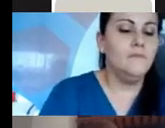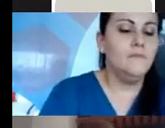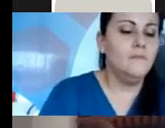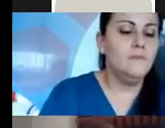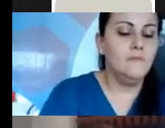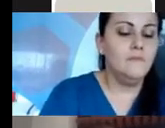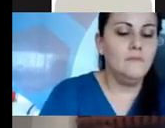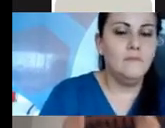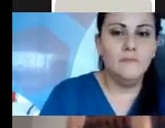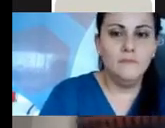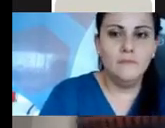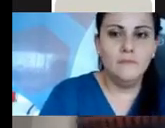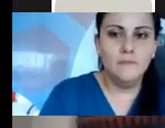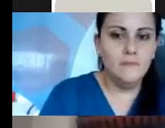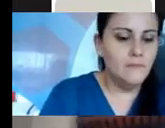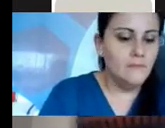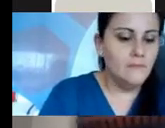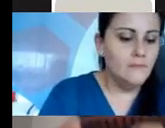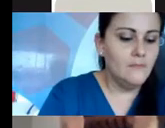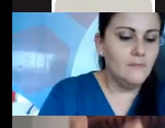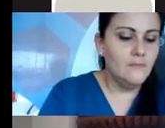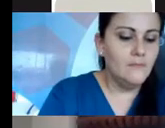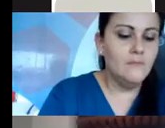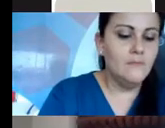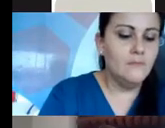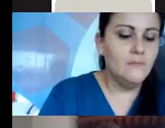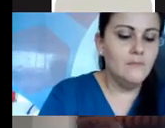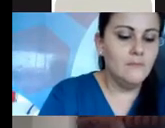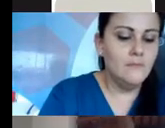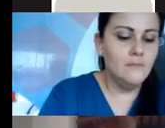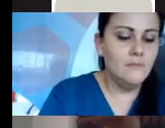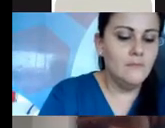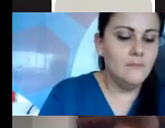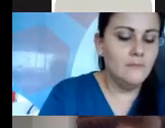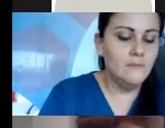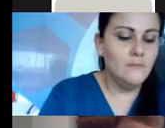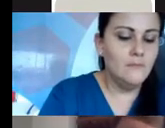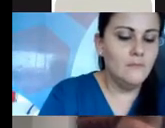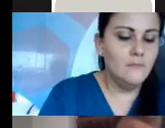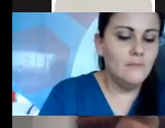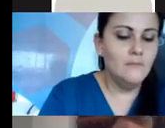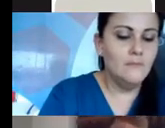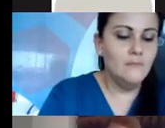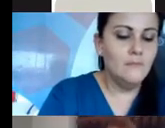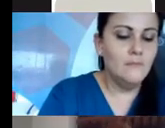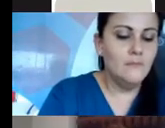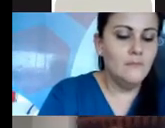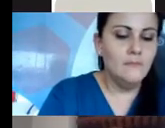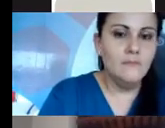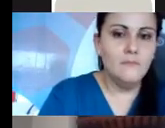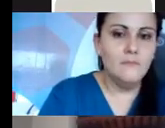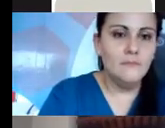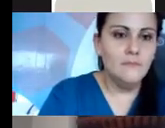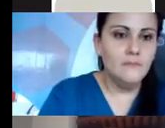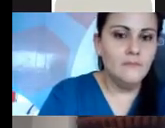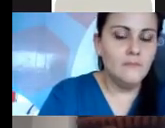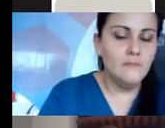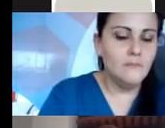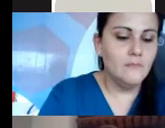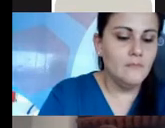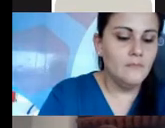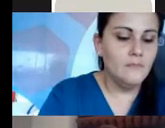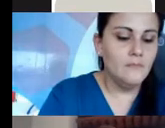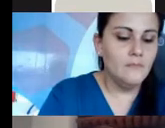más. Claramente se pueden extraer cuando se extraen justamente los apoyapiés extraíbles. Arnés para